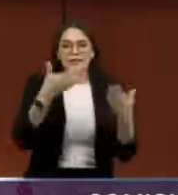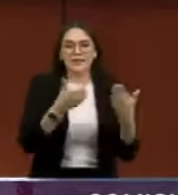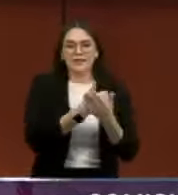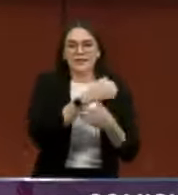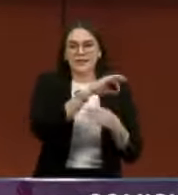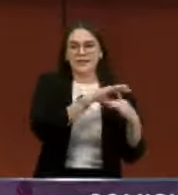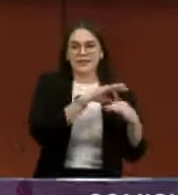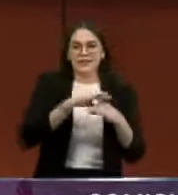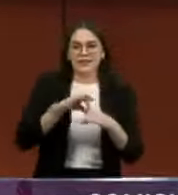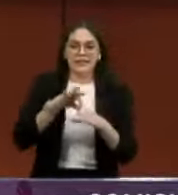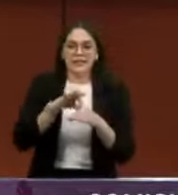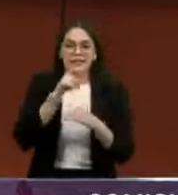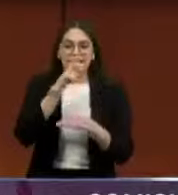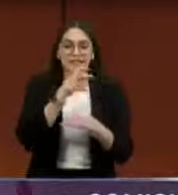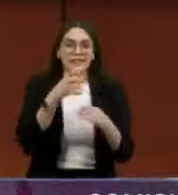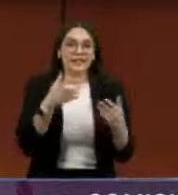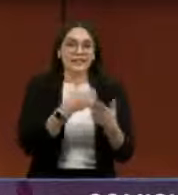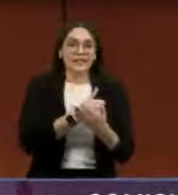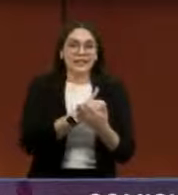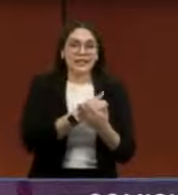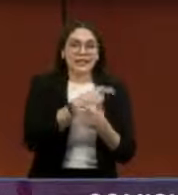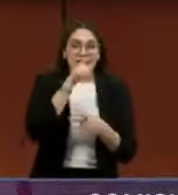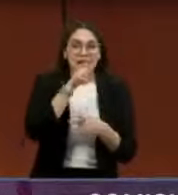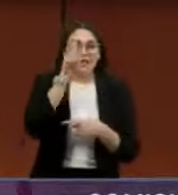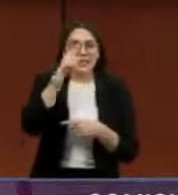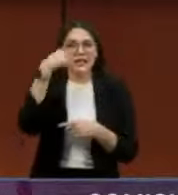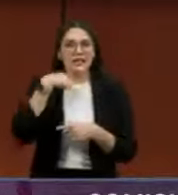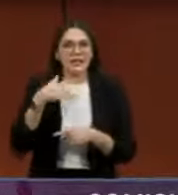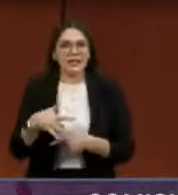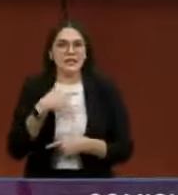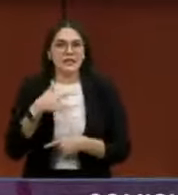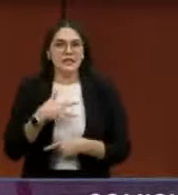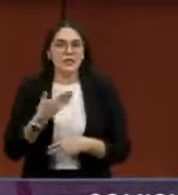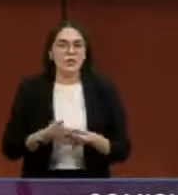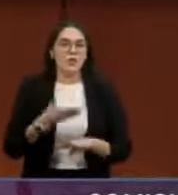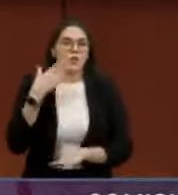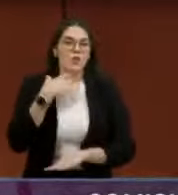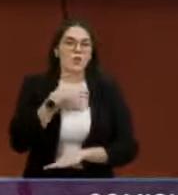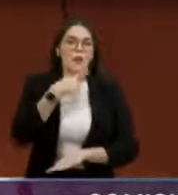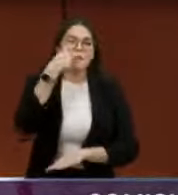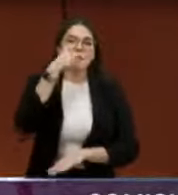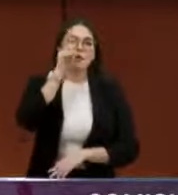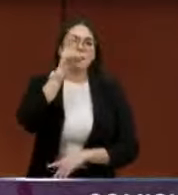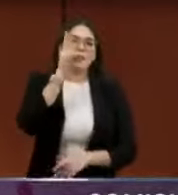es una alegría de lucha por la justicia.